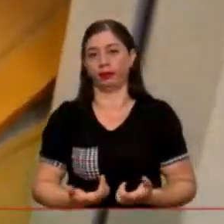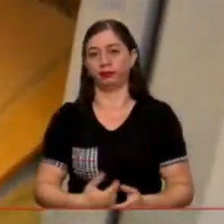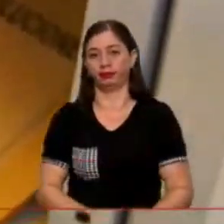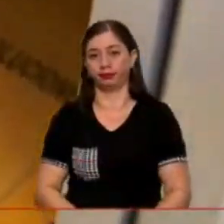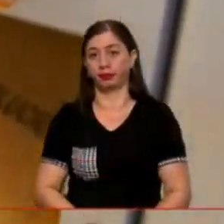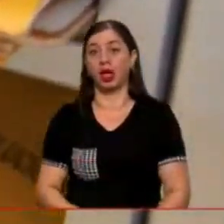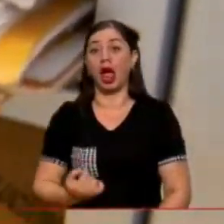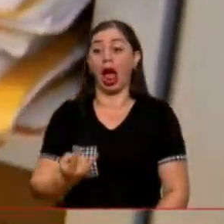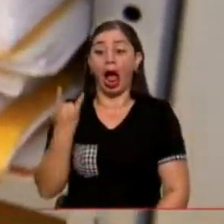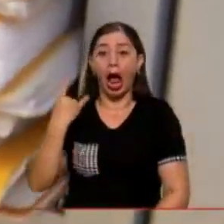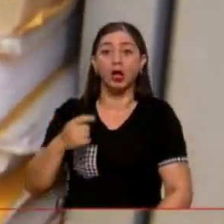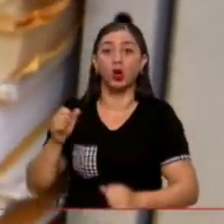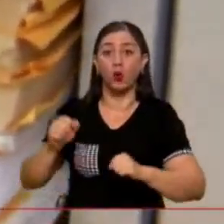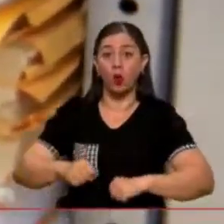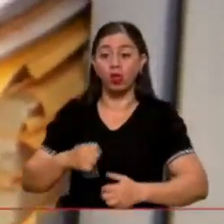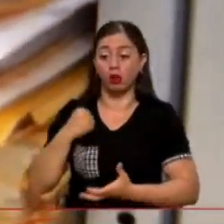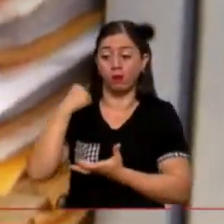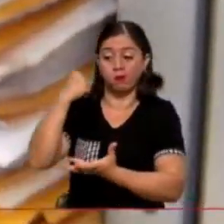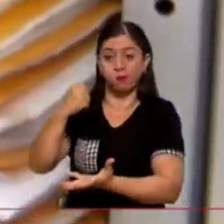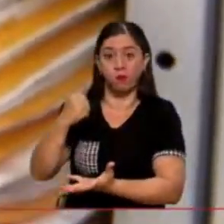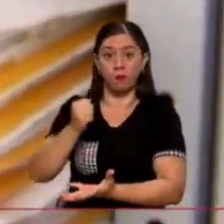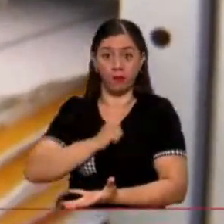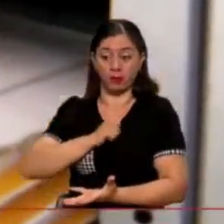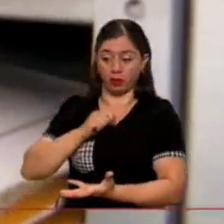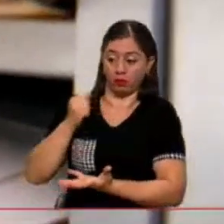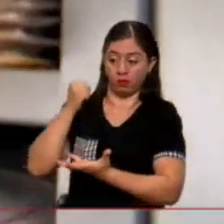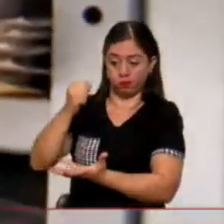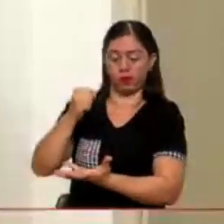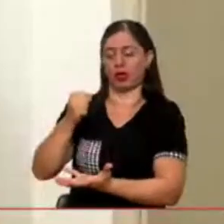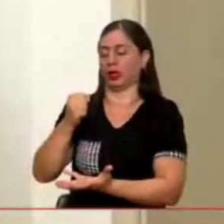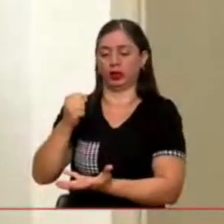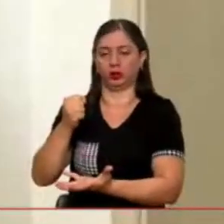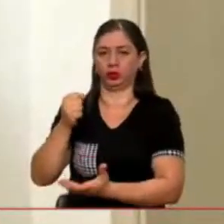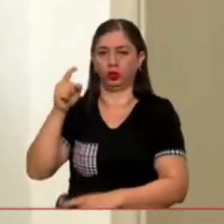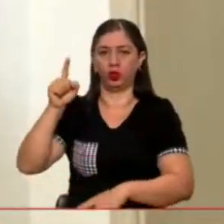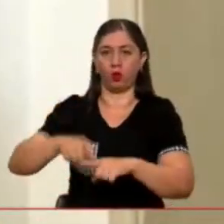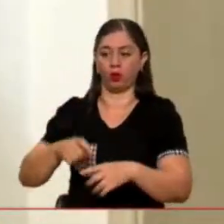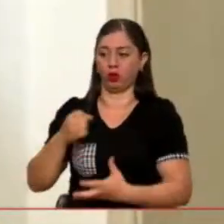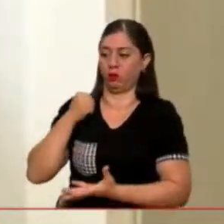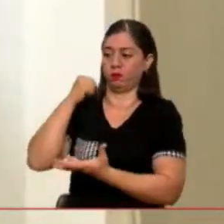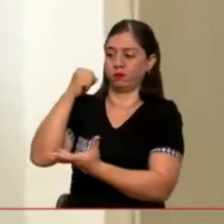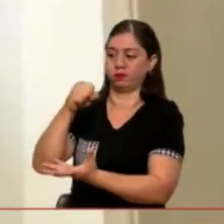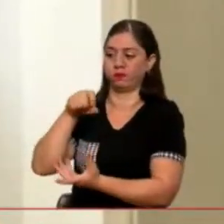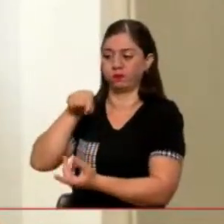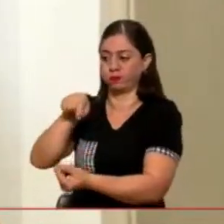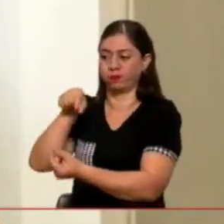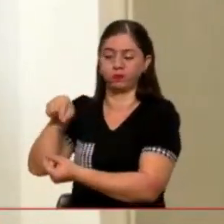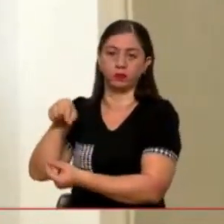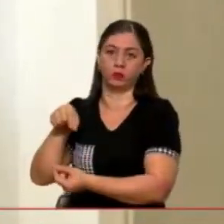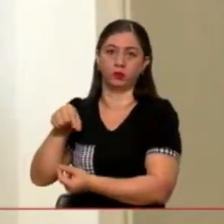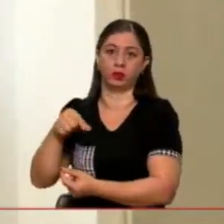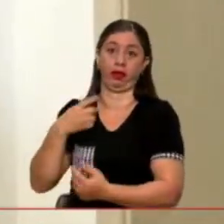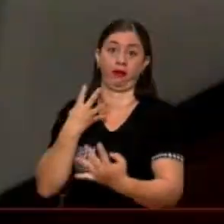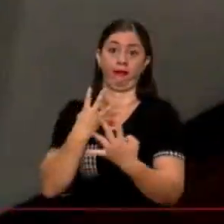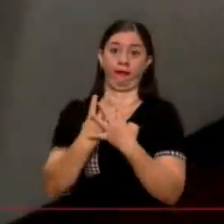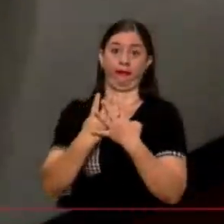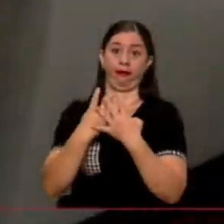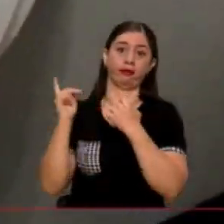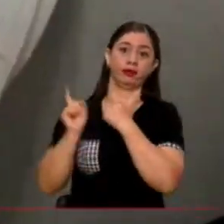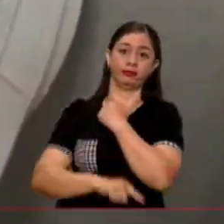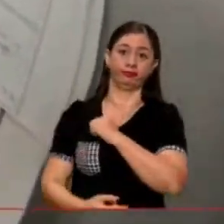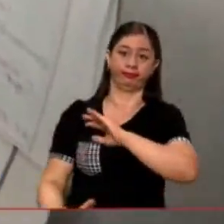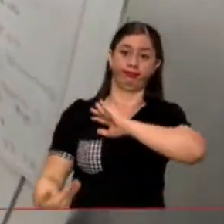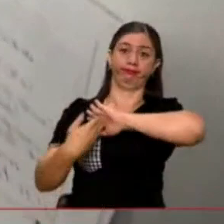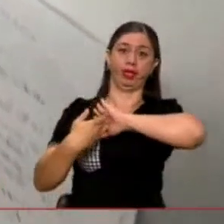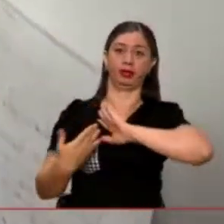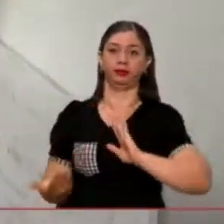tengamos facultades para mover nuestro presupuesto, pues mal haríamos en orientar un presupuesto porque nos meterían en la cárcel. Así las